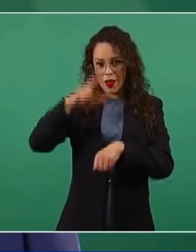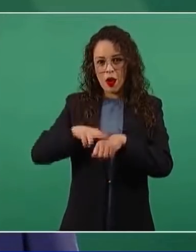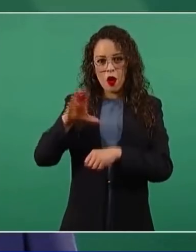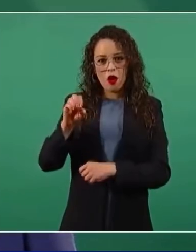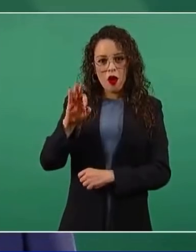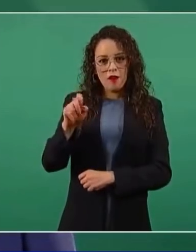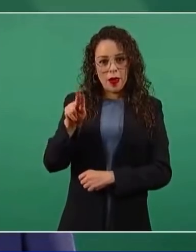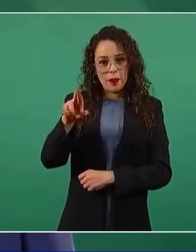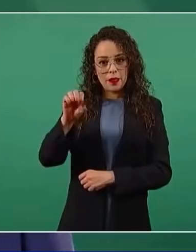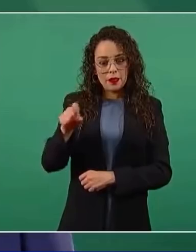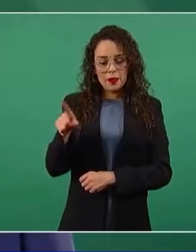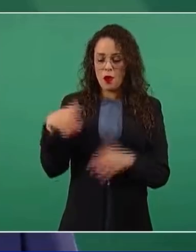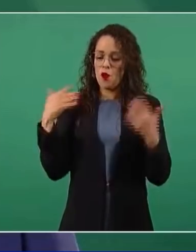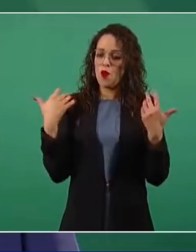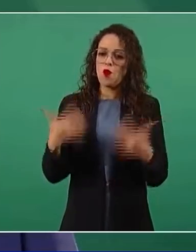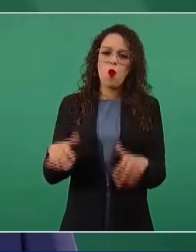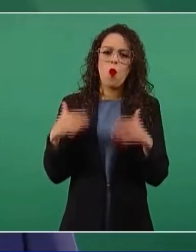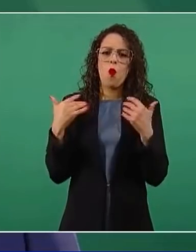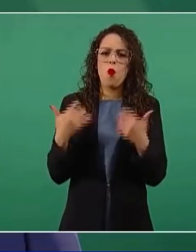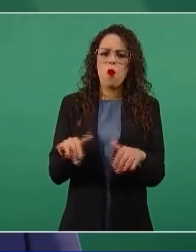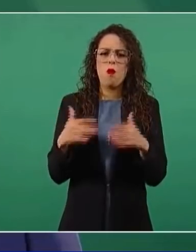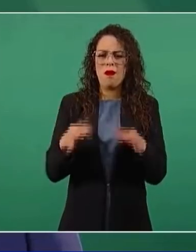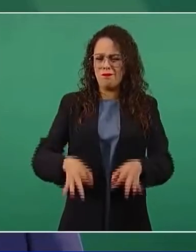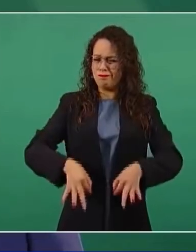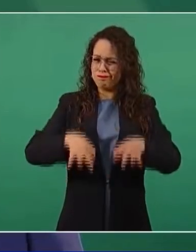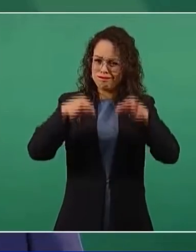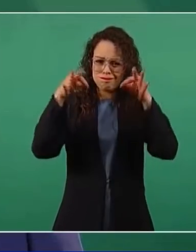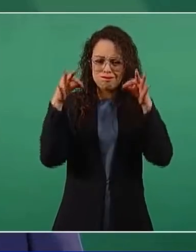es una gente de primera,